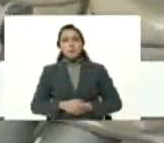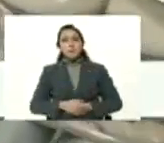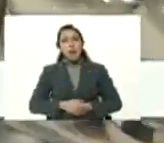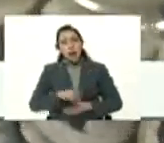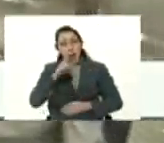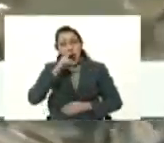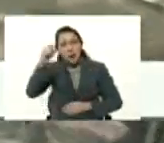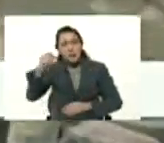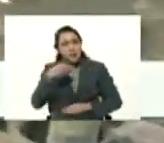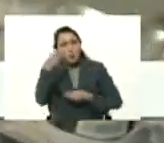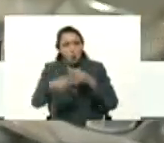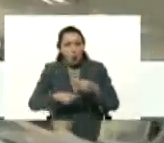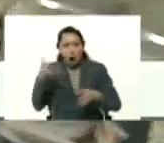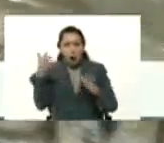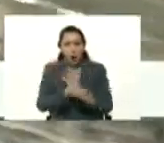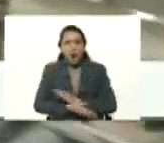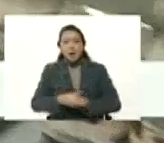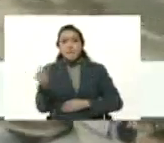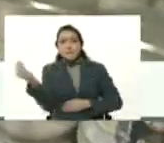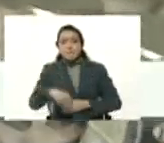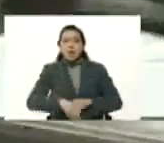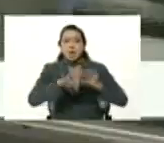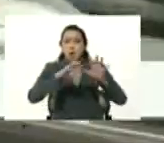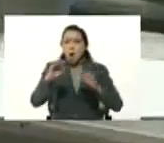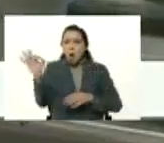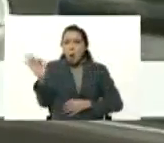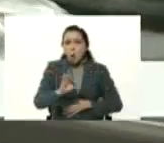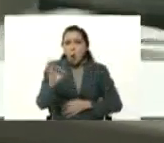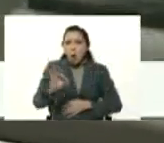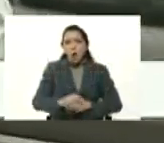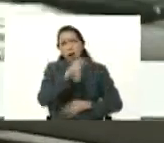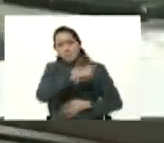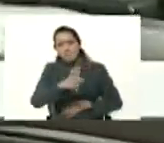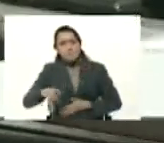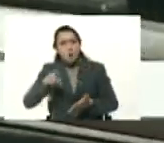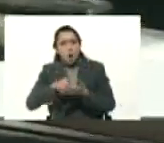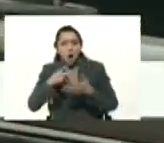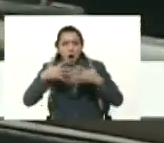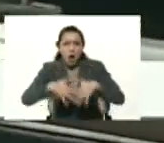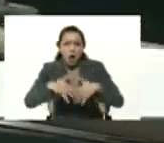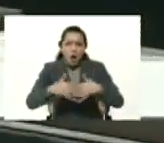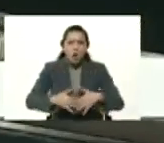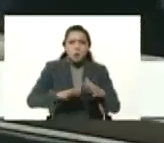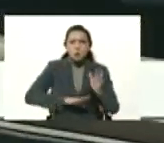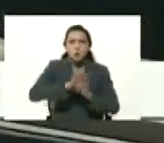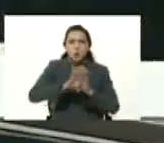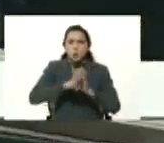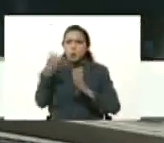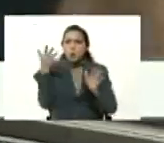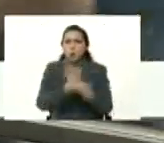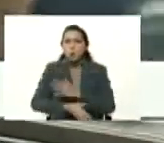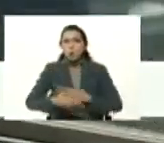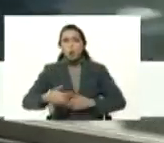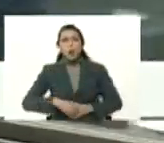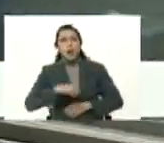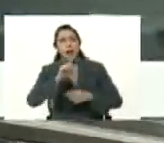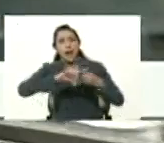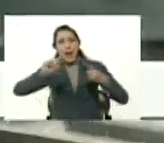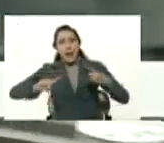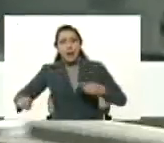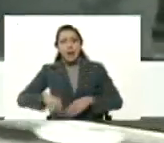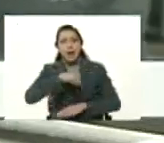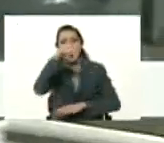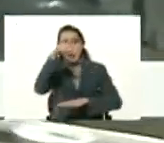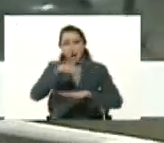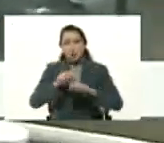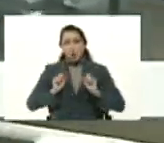de rescatar que más del 90% de los equipos pertenecientes a la planta son desarrollados con ingeniería nacional. Dimos